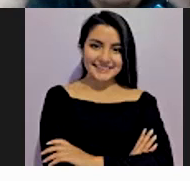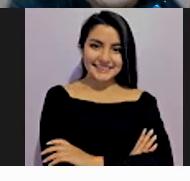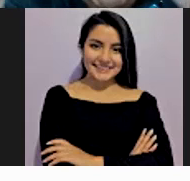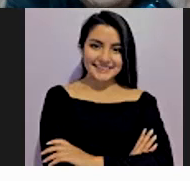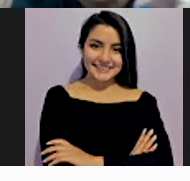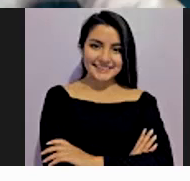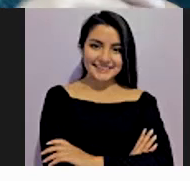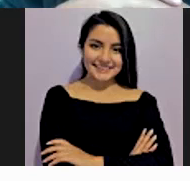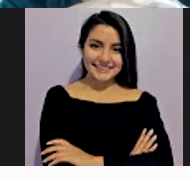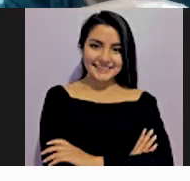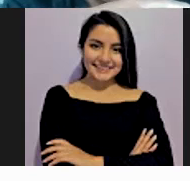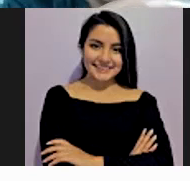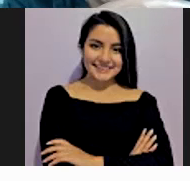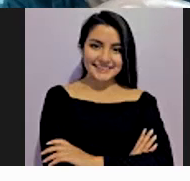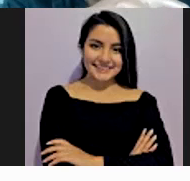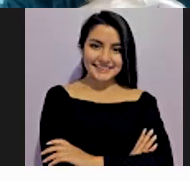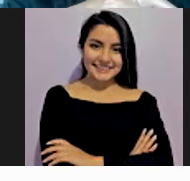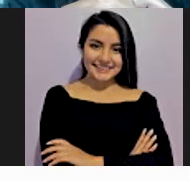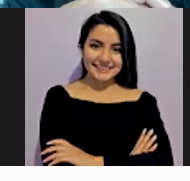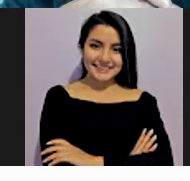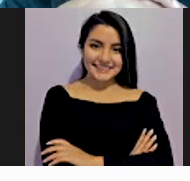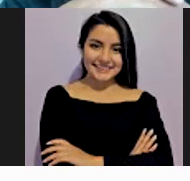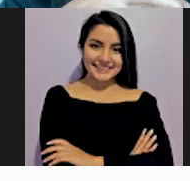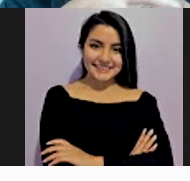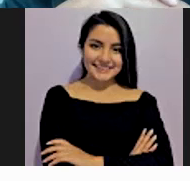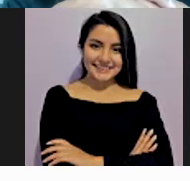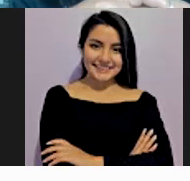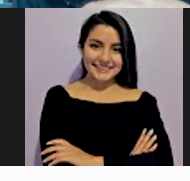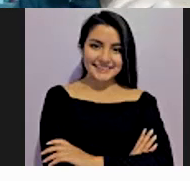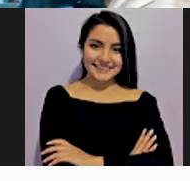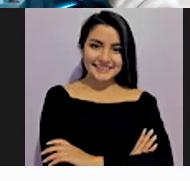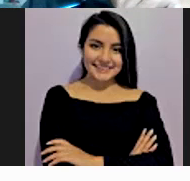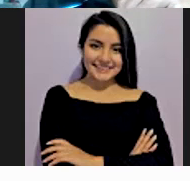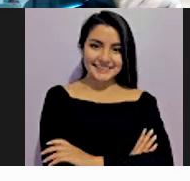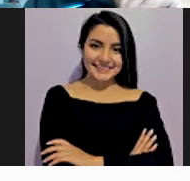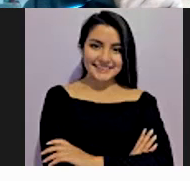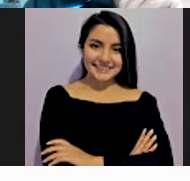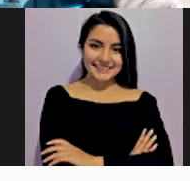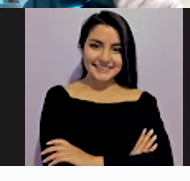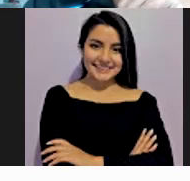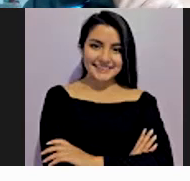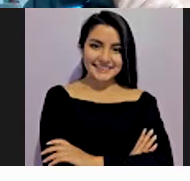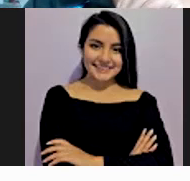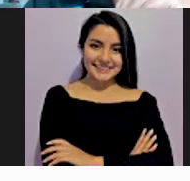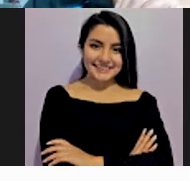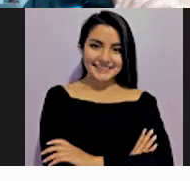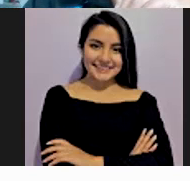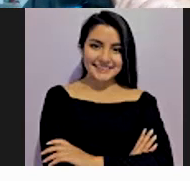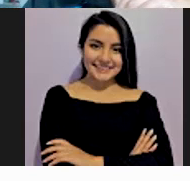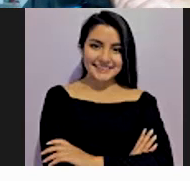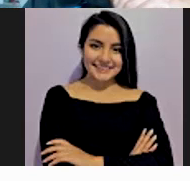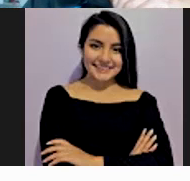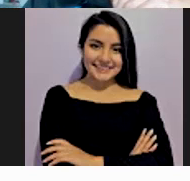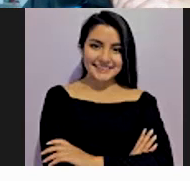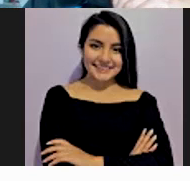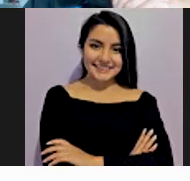¿no? Entonces hay que ir un poquito suave, suave, que vayan aprendiendo y eso es importante. Bueno, entonces acá hablamos después de la velocidad de caída. Entonces, la